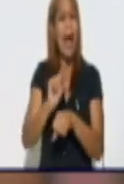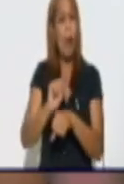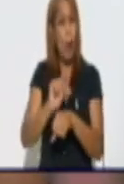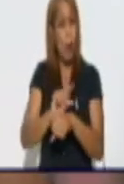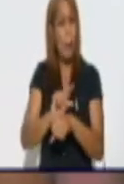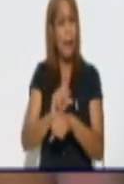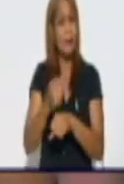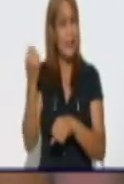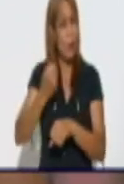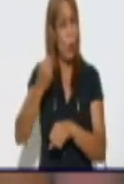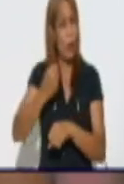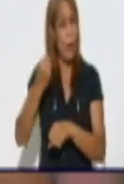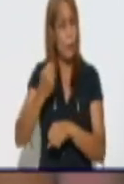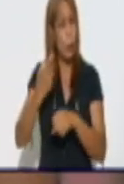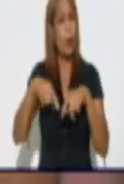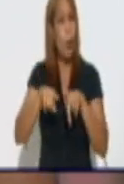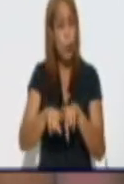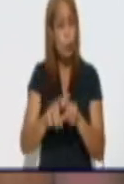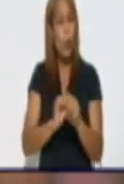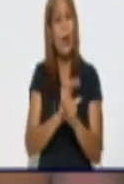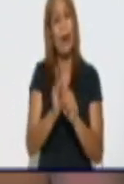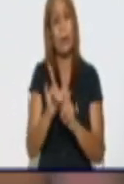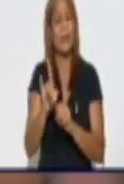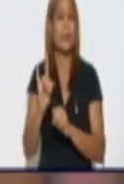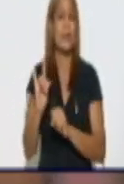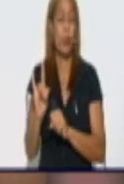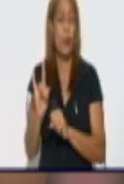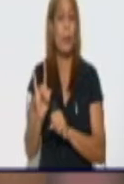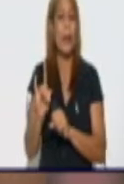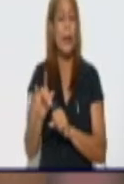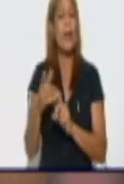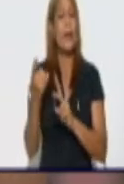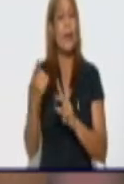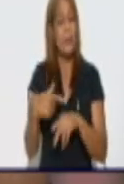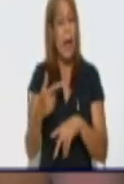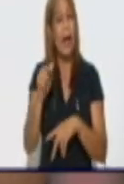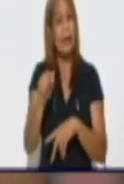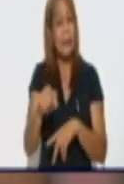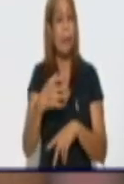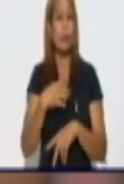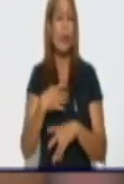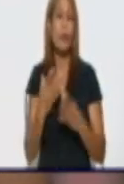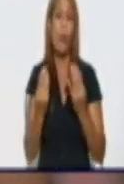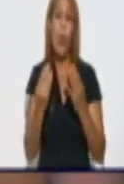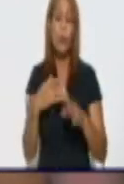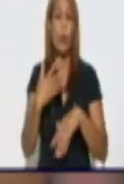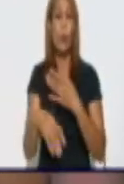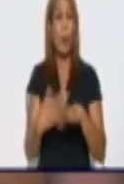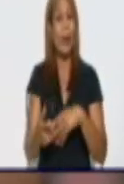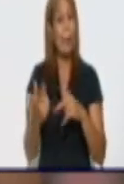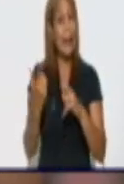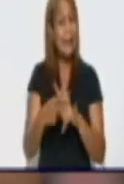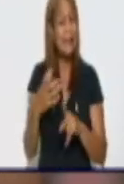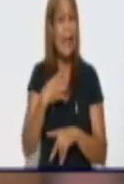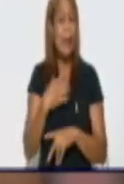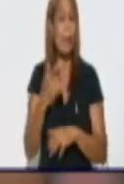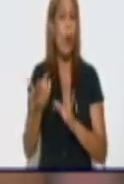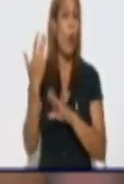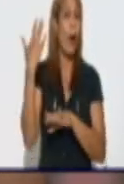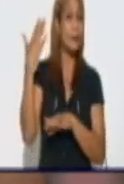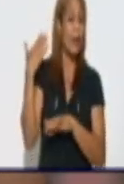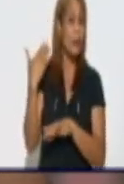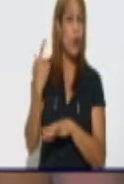de conjunto con la COVID nos ha limitado la ejecución normal de las obras y tenemos un atraso en cada una de